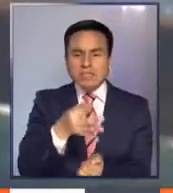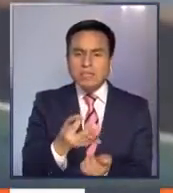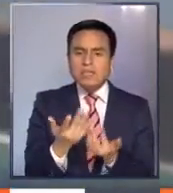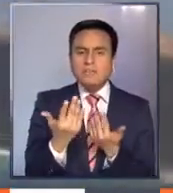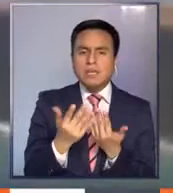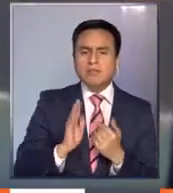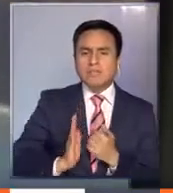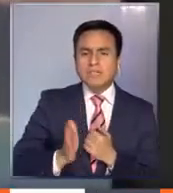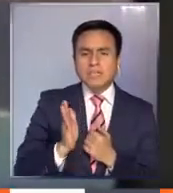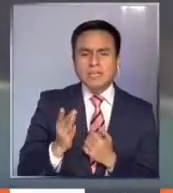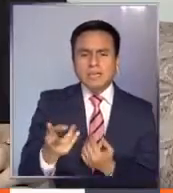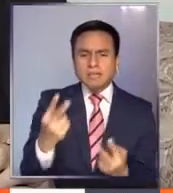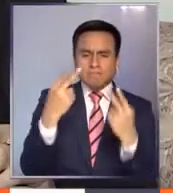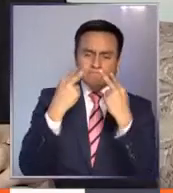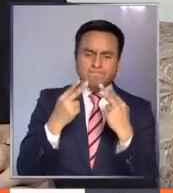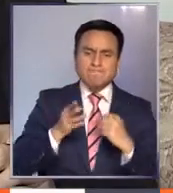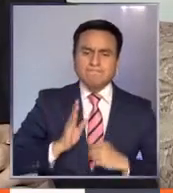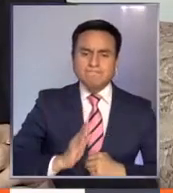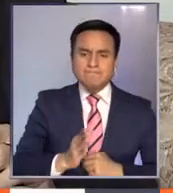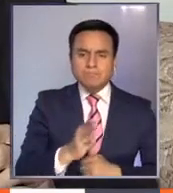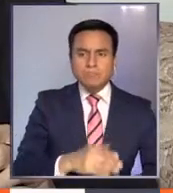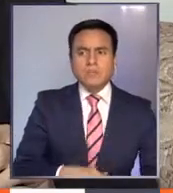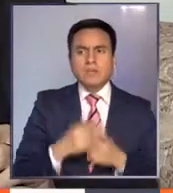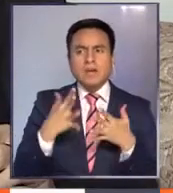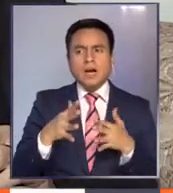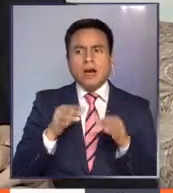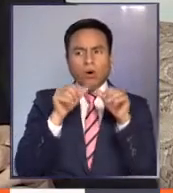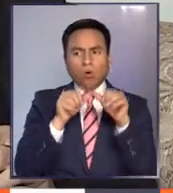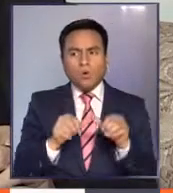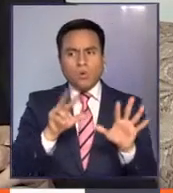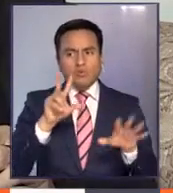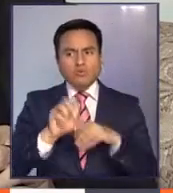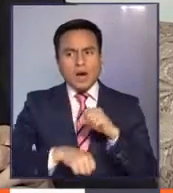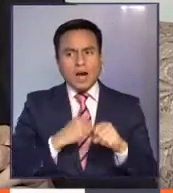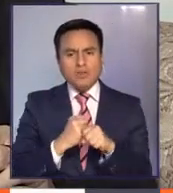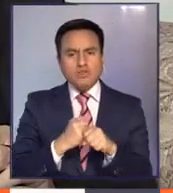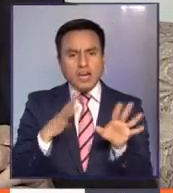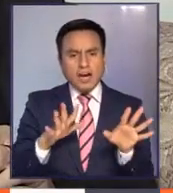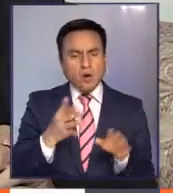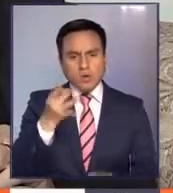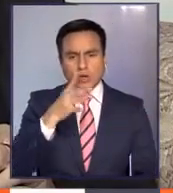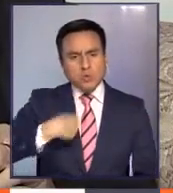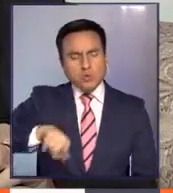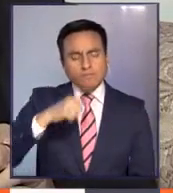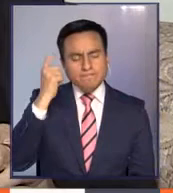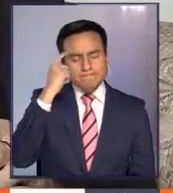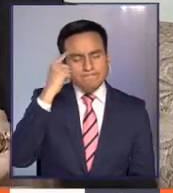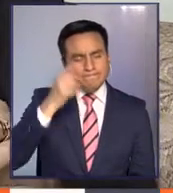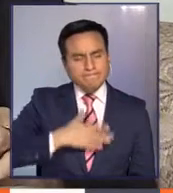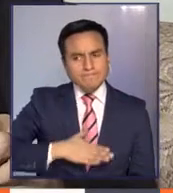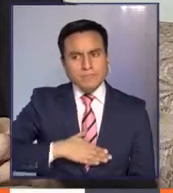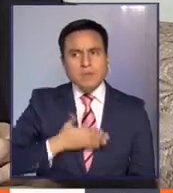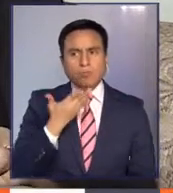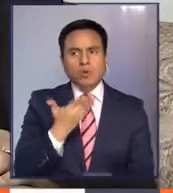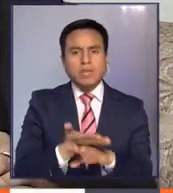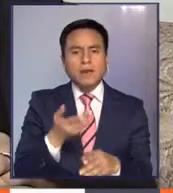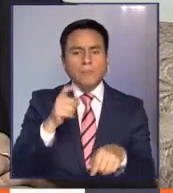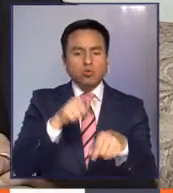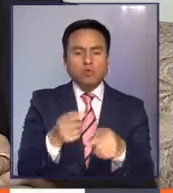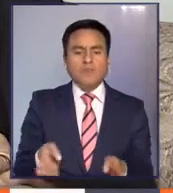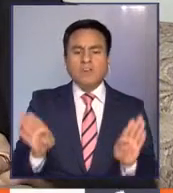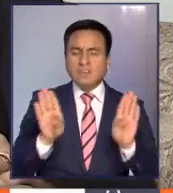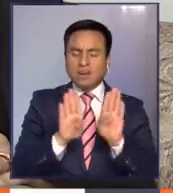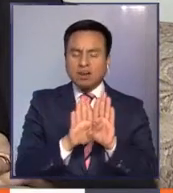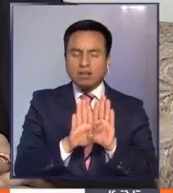esperando ser escuchados. Llevamos 8 años y lo único que queremos es ponerle un punto final a